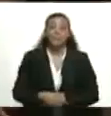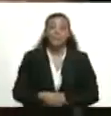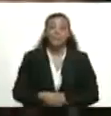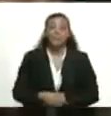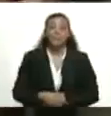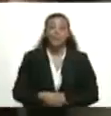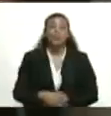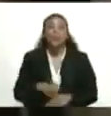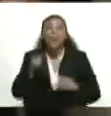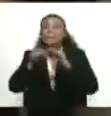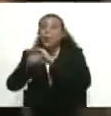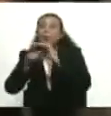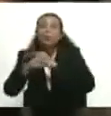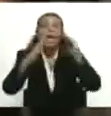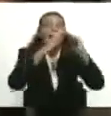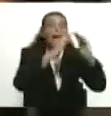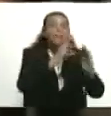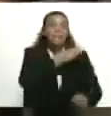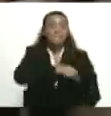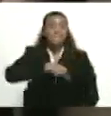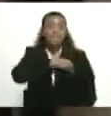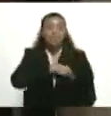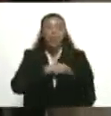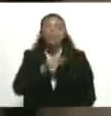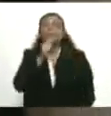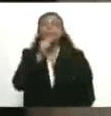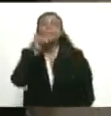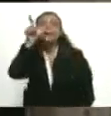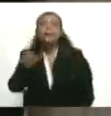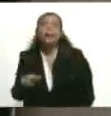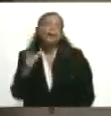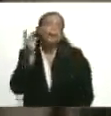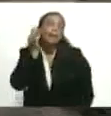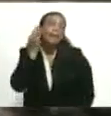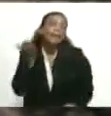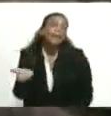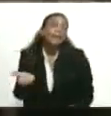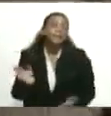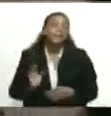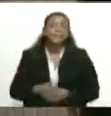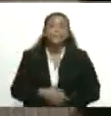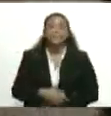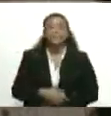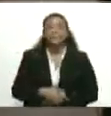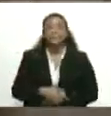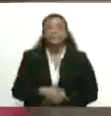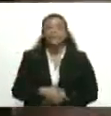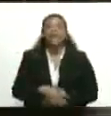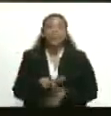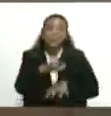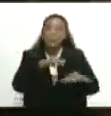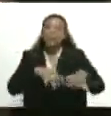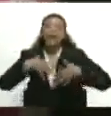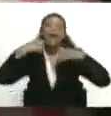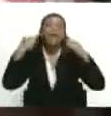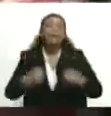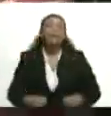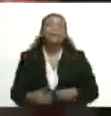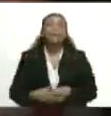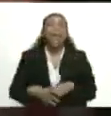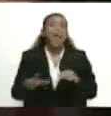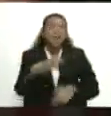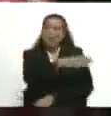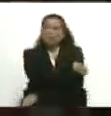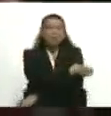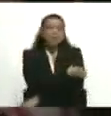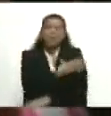Nos metimos a la casa de misiones, ¿quiénes estaban ahí? Mujer. Esa es la mayor garantía. La derecha no